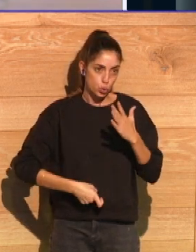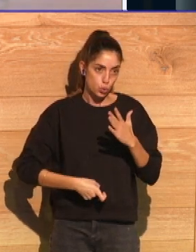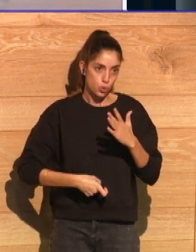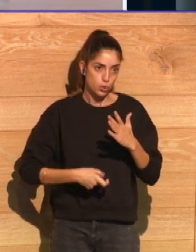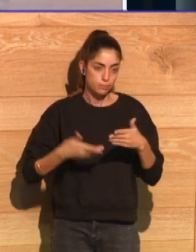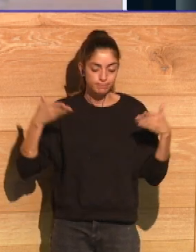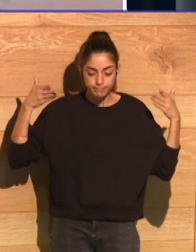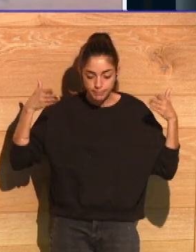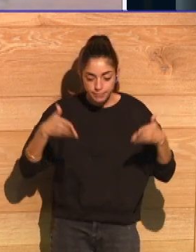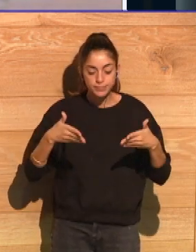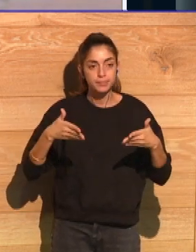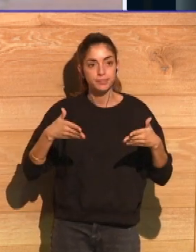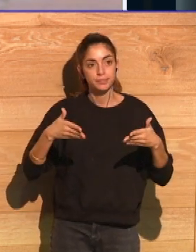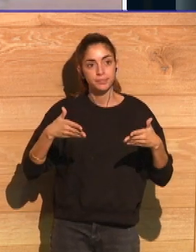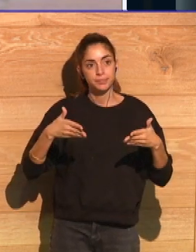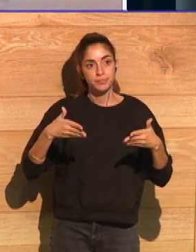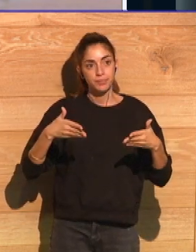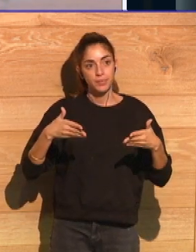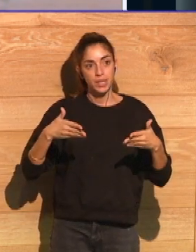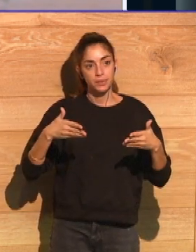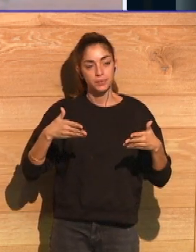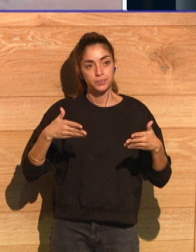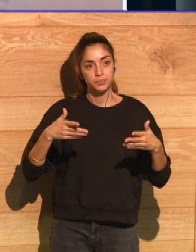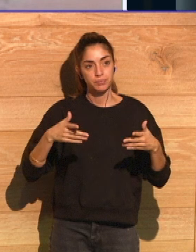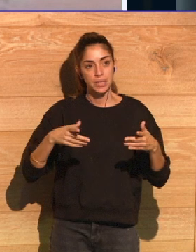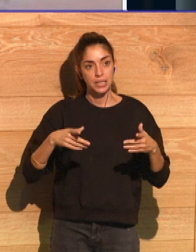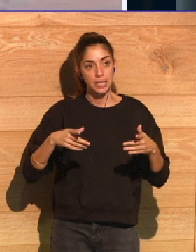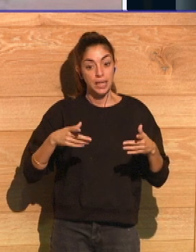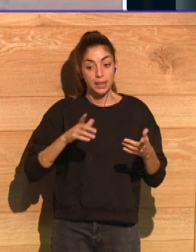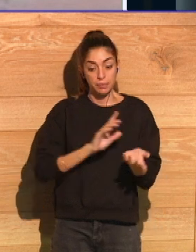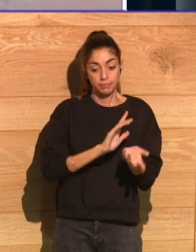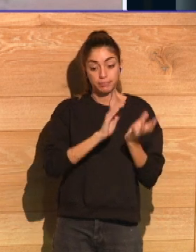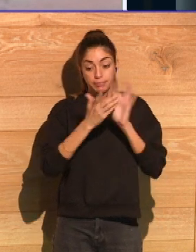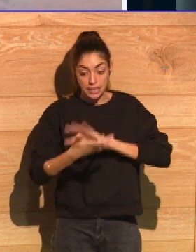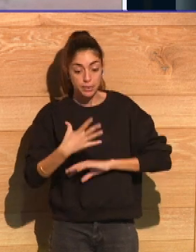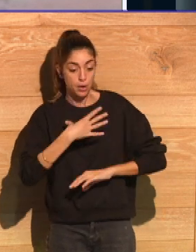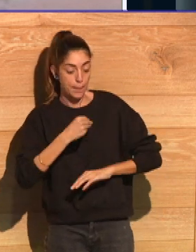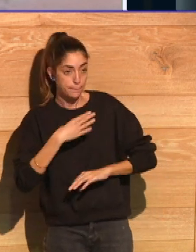Entrar ahí y, bueno, y hacer que pasara algo, plasmarlo en una hoja.